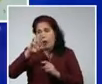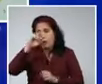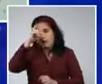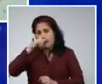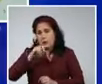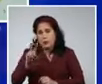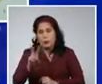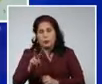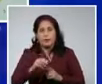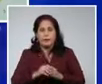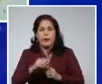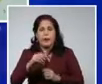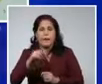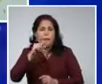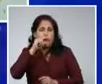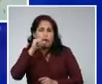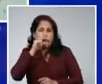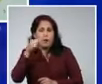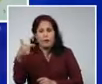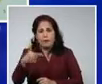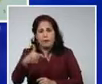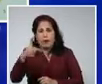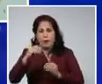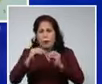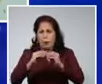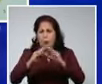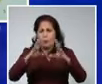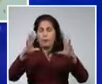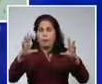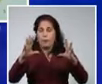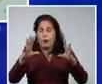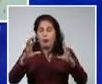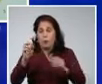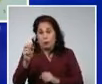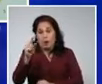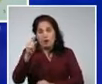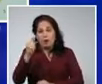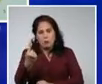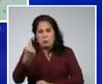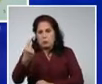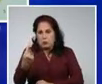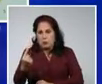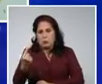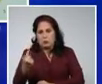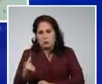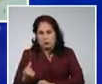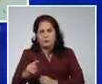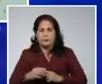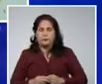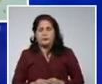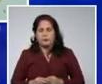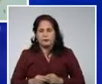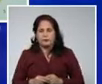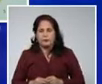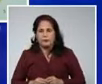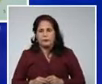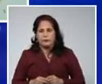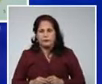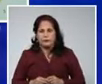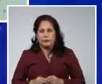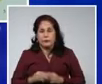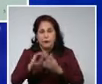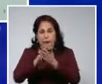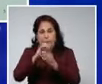Bejucal, Jaruco y Madruga con un caso autóctono cada uno de estos municipios.